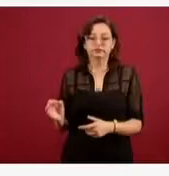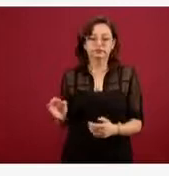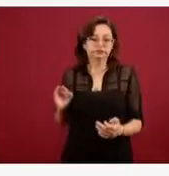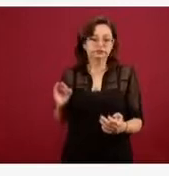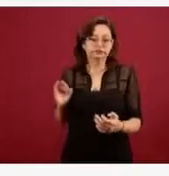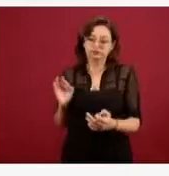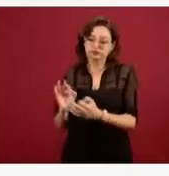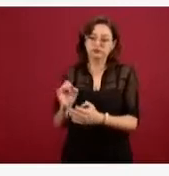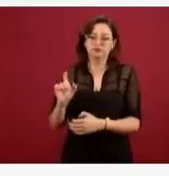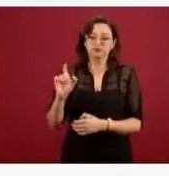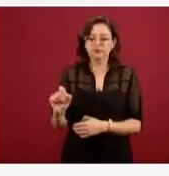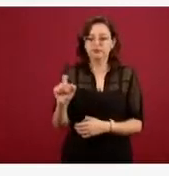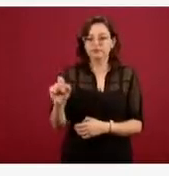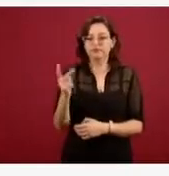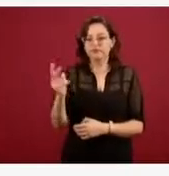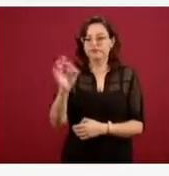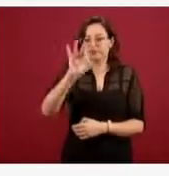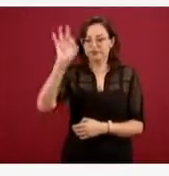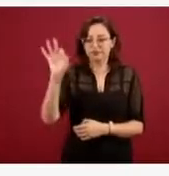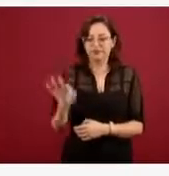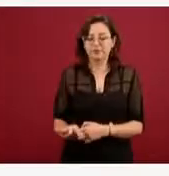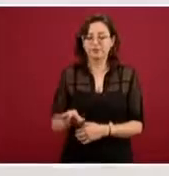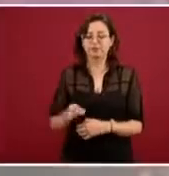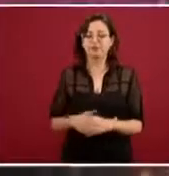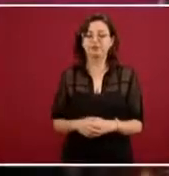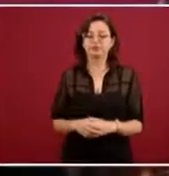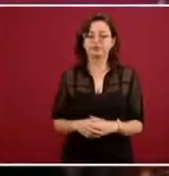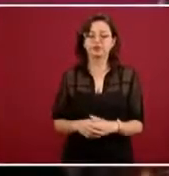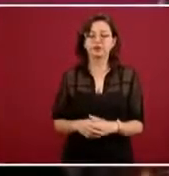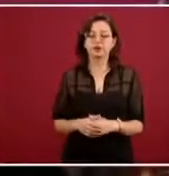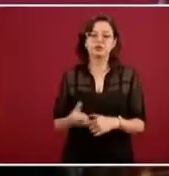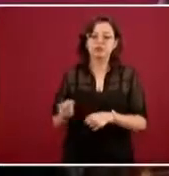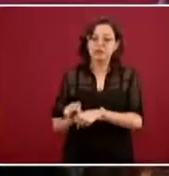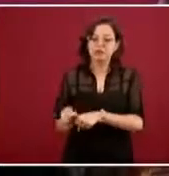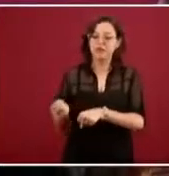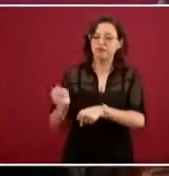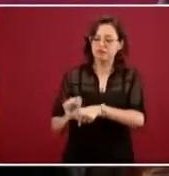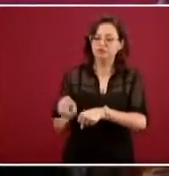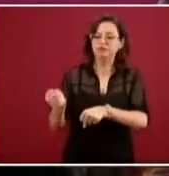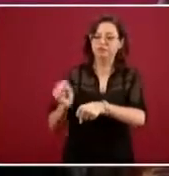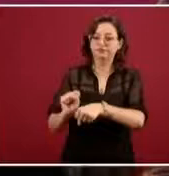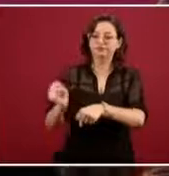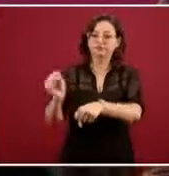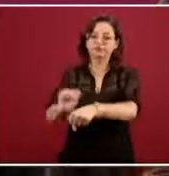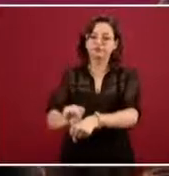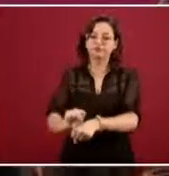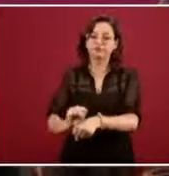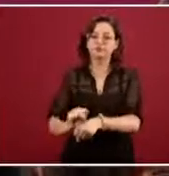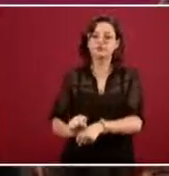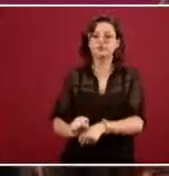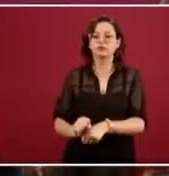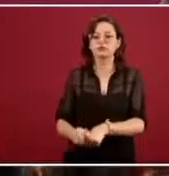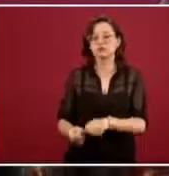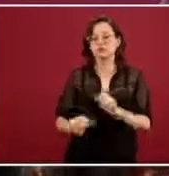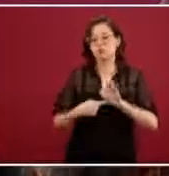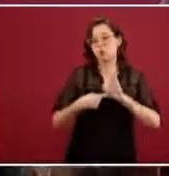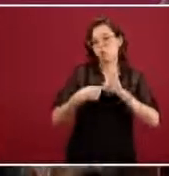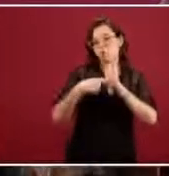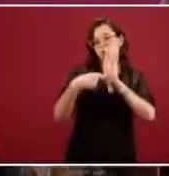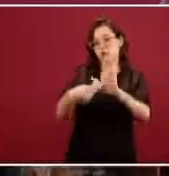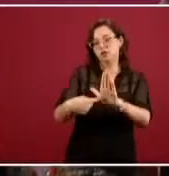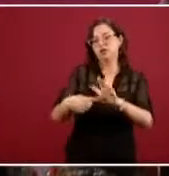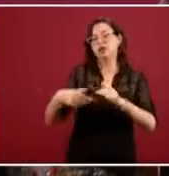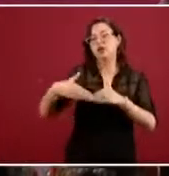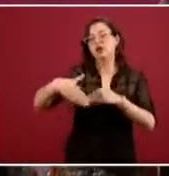22%, por encima de ese 20% que estábamos viendo en promedio en las semanas. Y empezamos a ver ya cómo se presenta la semana